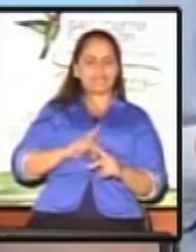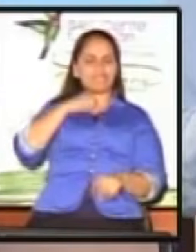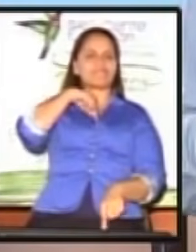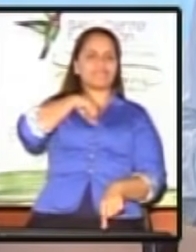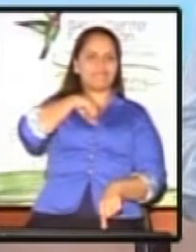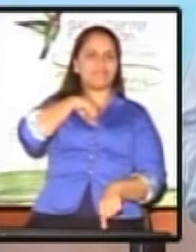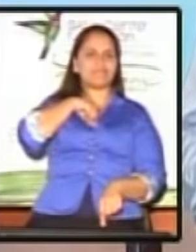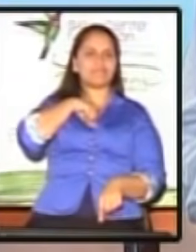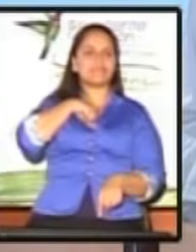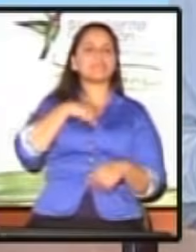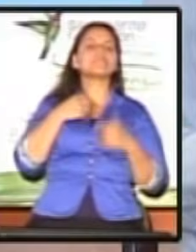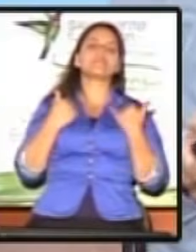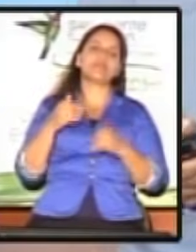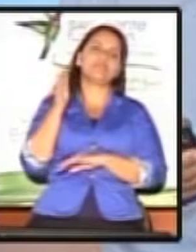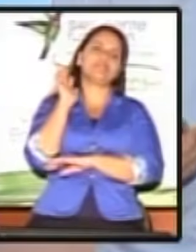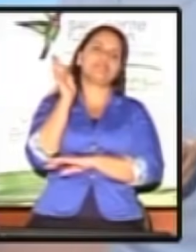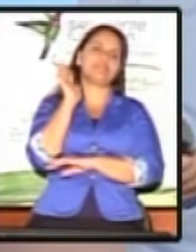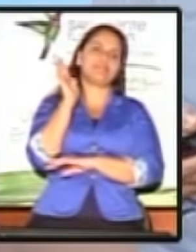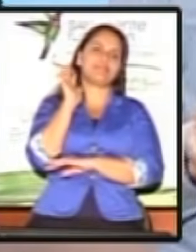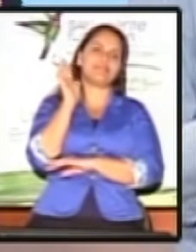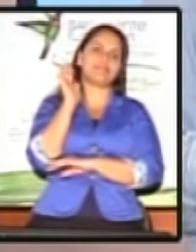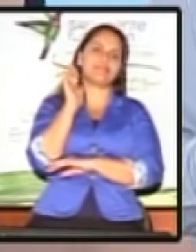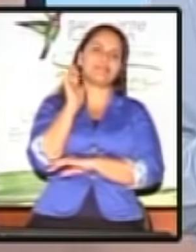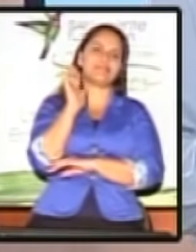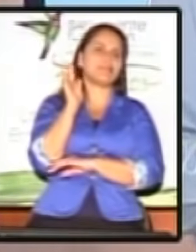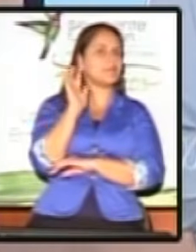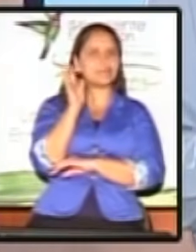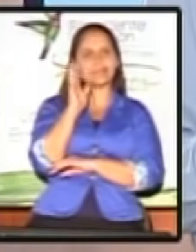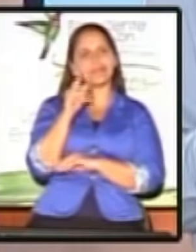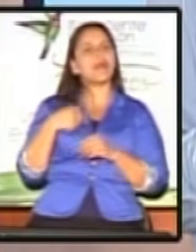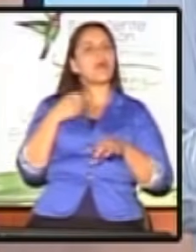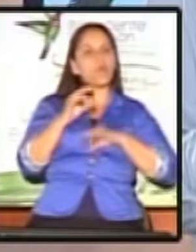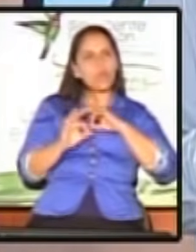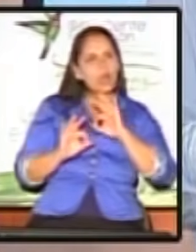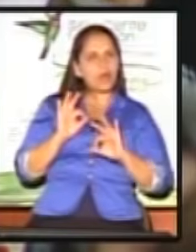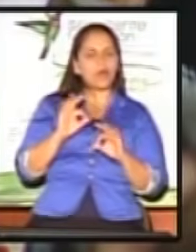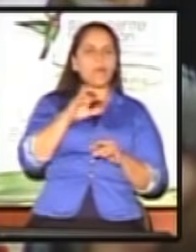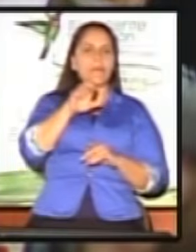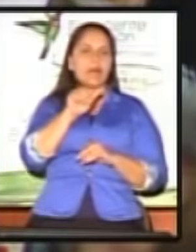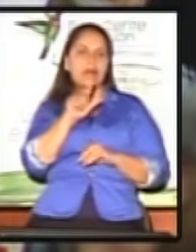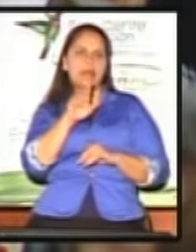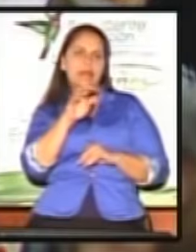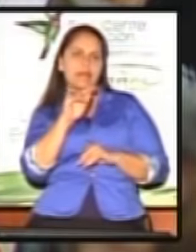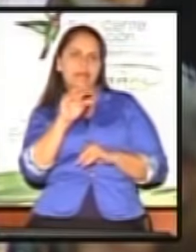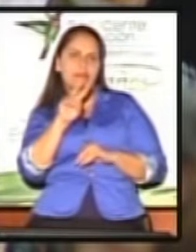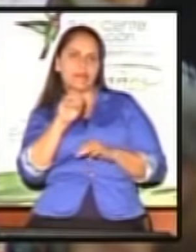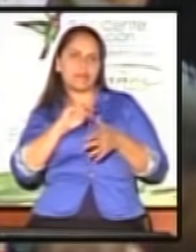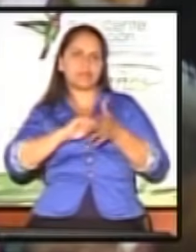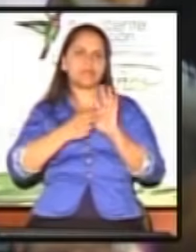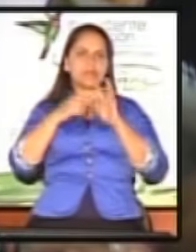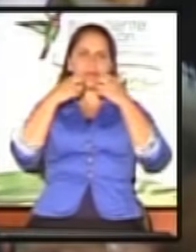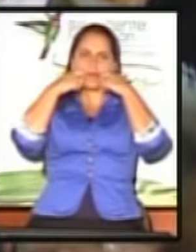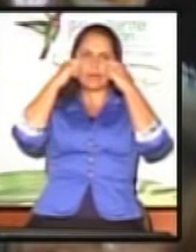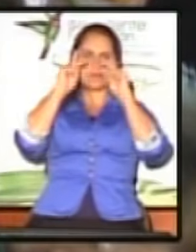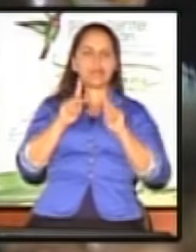hoy. Hablar de cuidado paliativo es tratar de sentarnos en una realidad que es la humanidad. Cómo cuidar